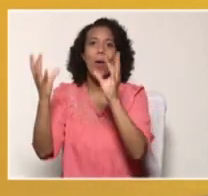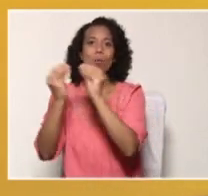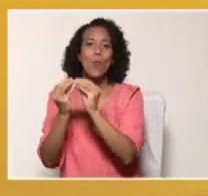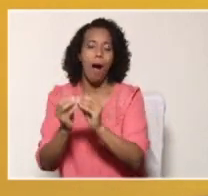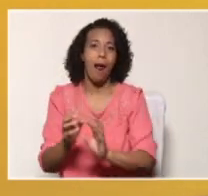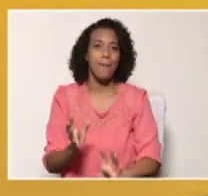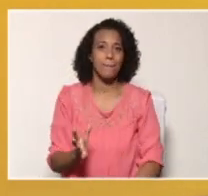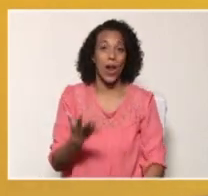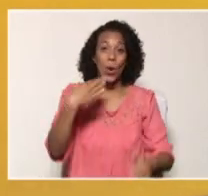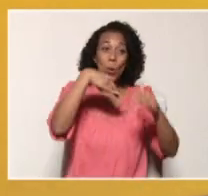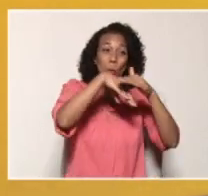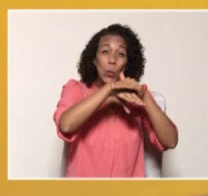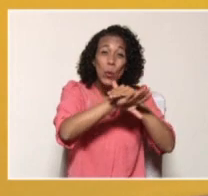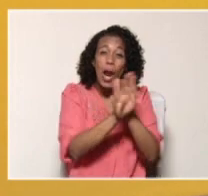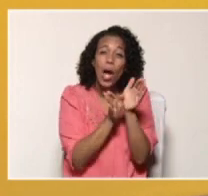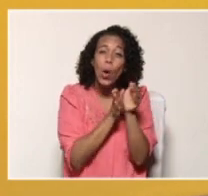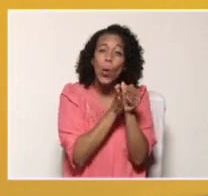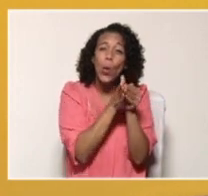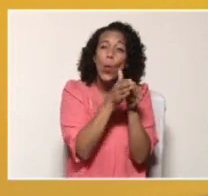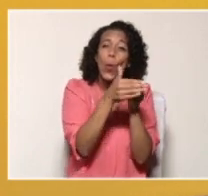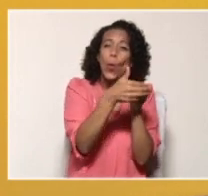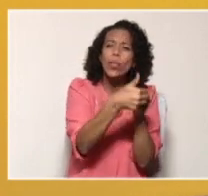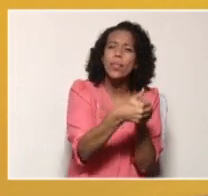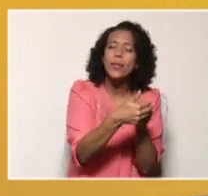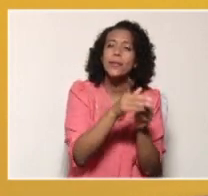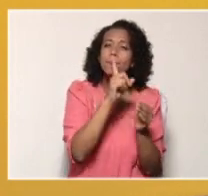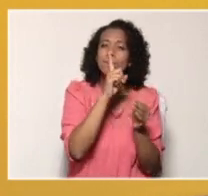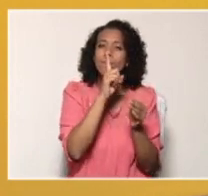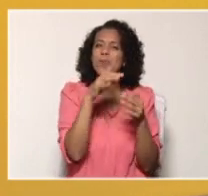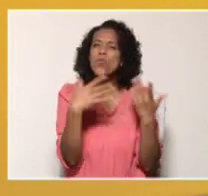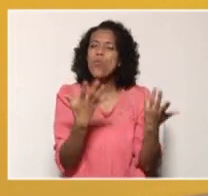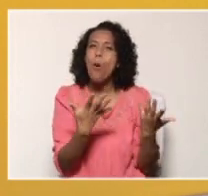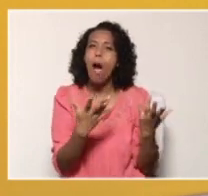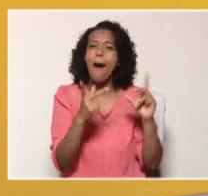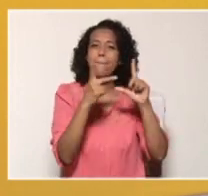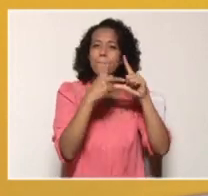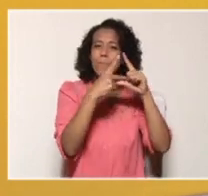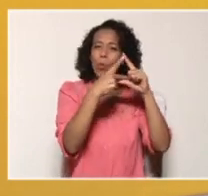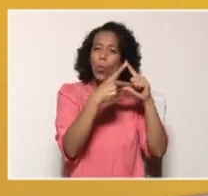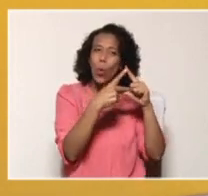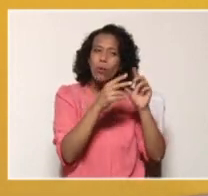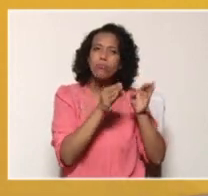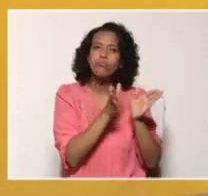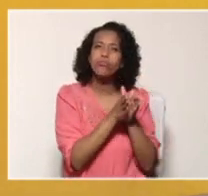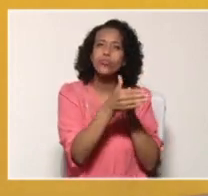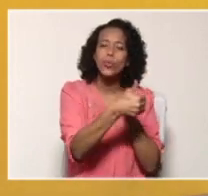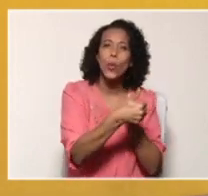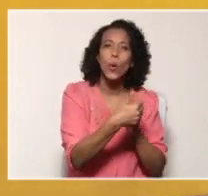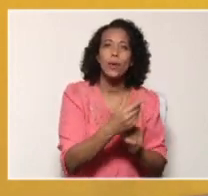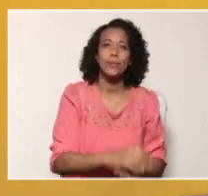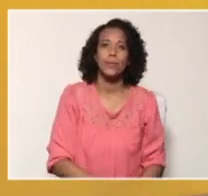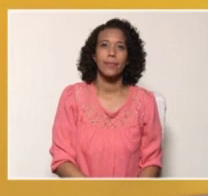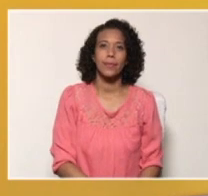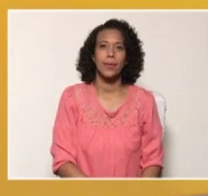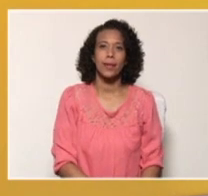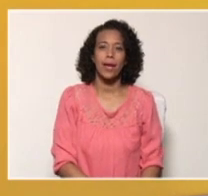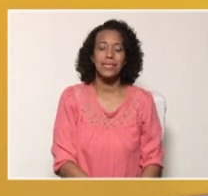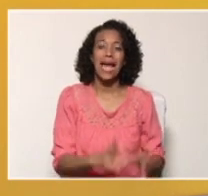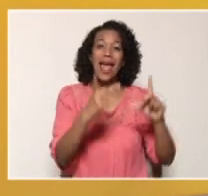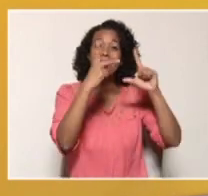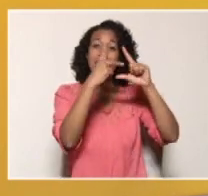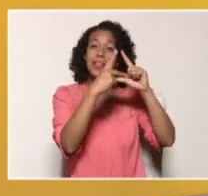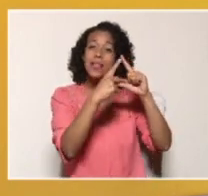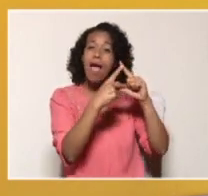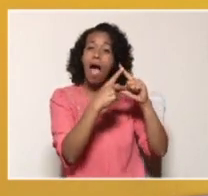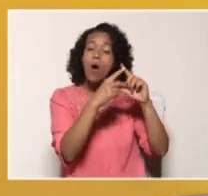Entonces, lo esconde. ¿Dónde lo pueden esconder el triángulo? Se me ocurre, le van a decir. Ese